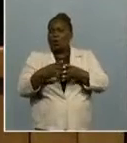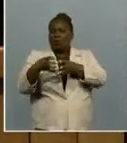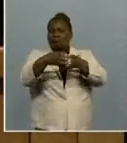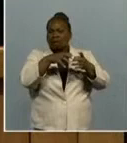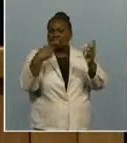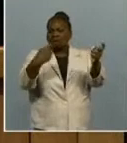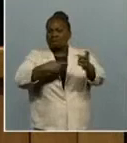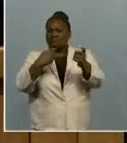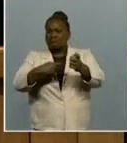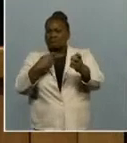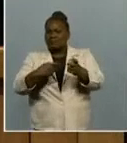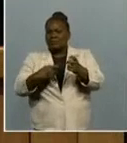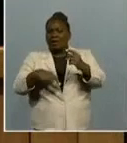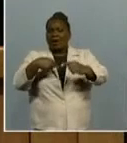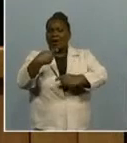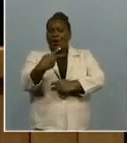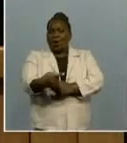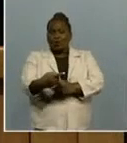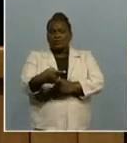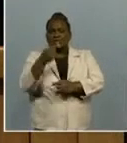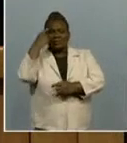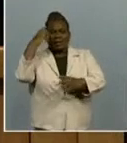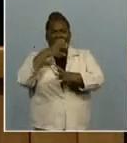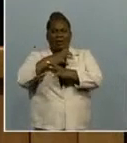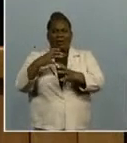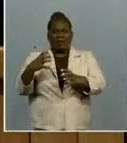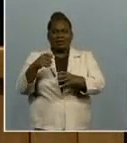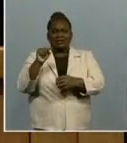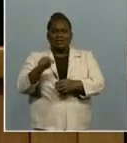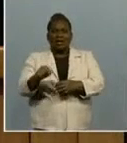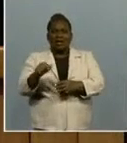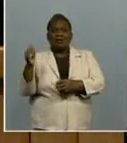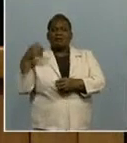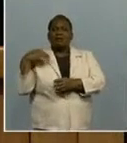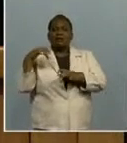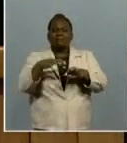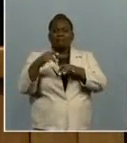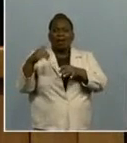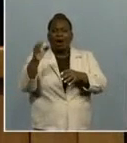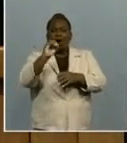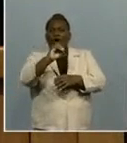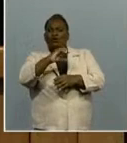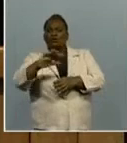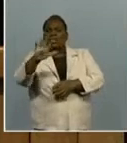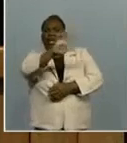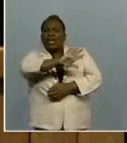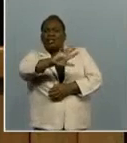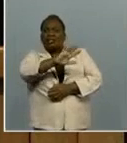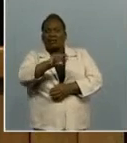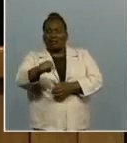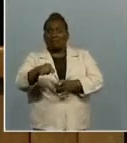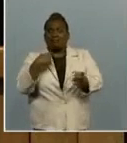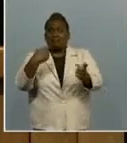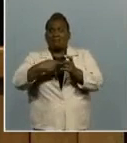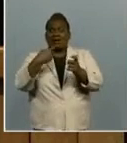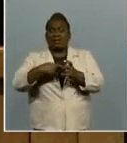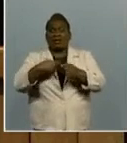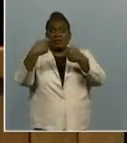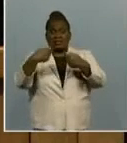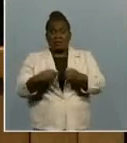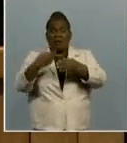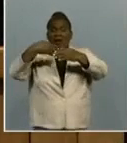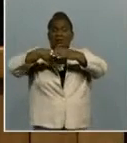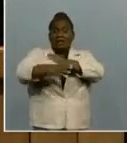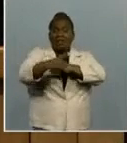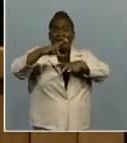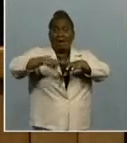la contraofensiva estratégica' la invasión a occidente las batallas decisivas la entrada a triunfar a